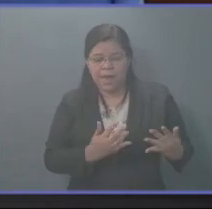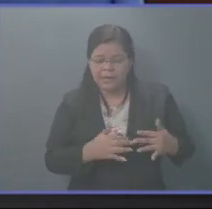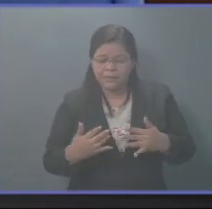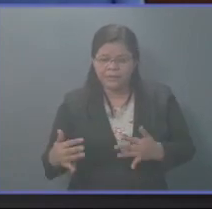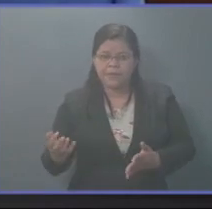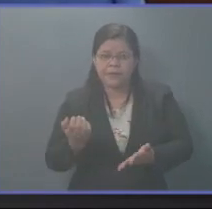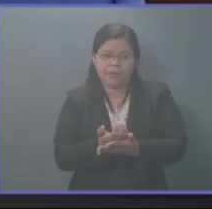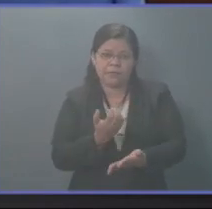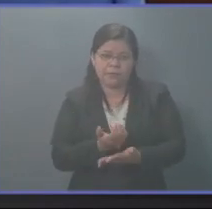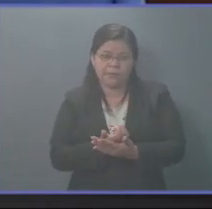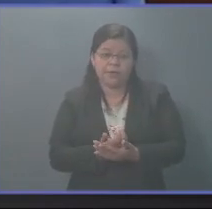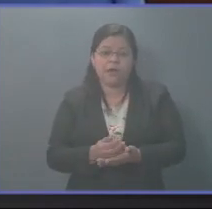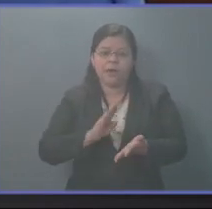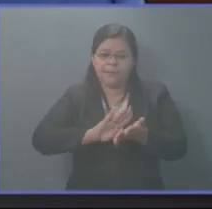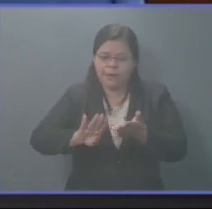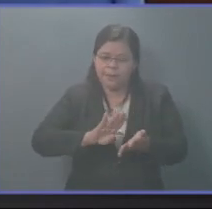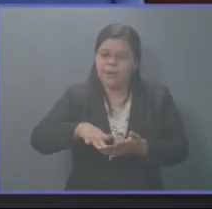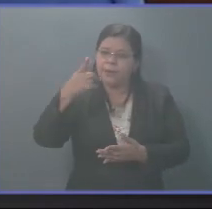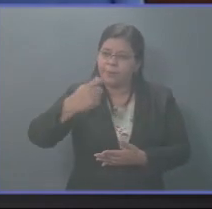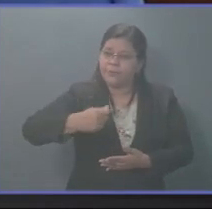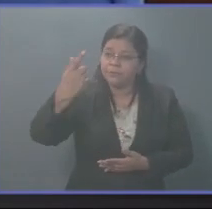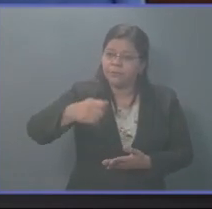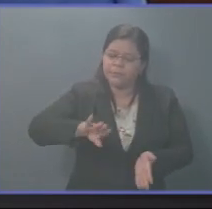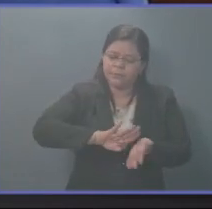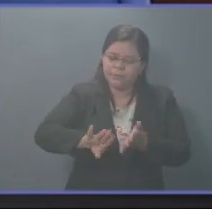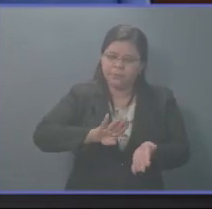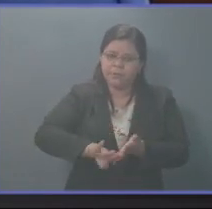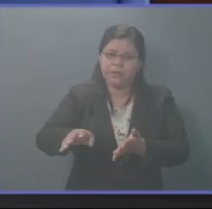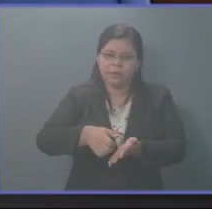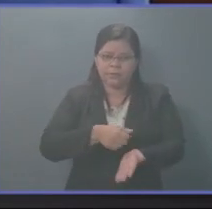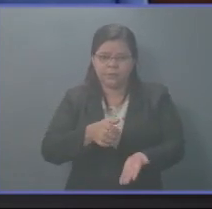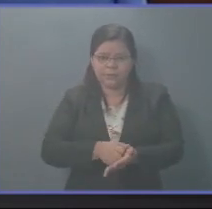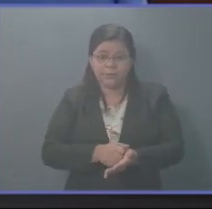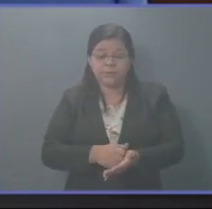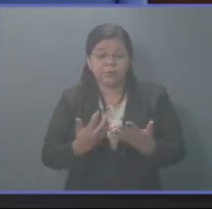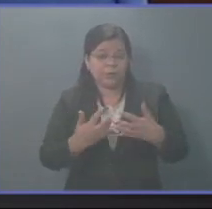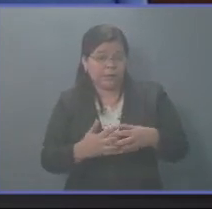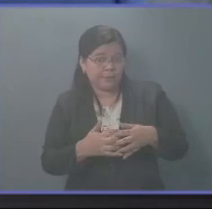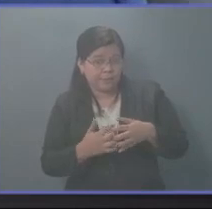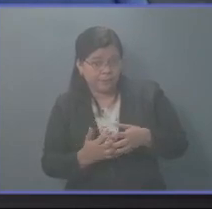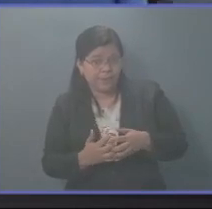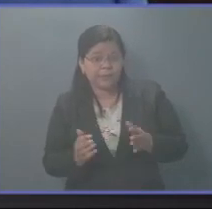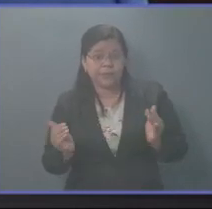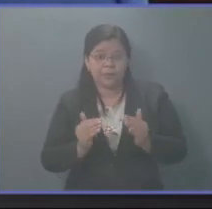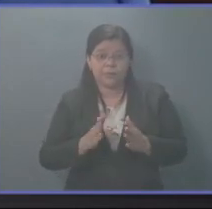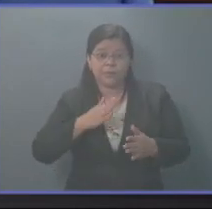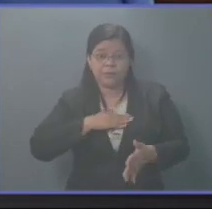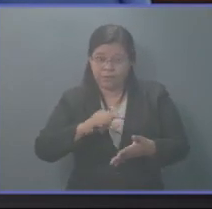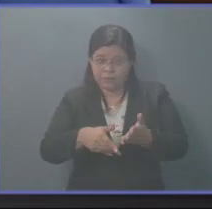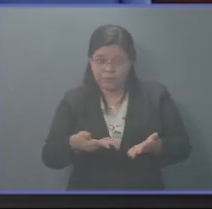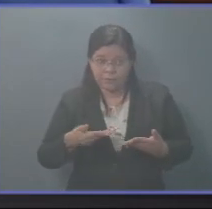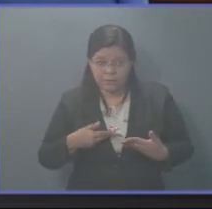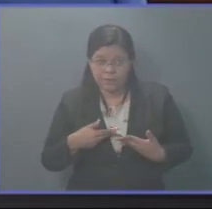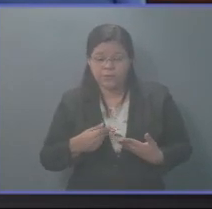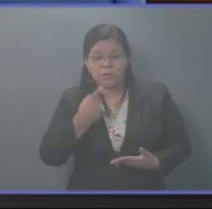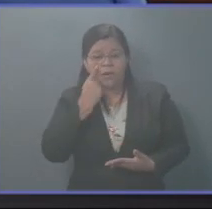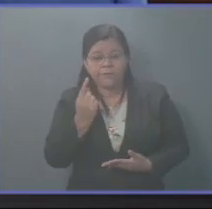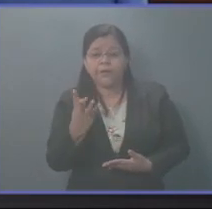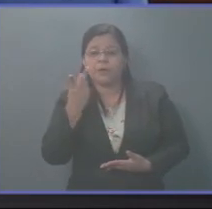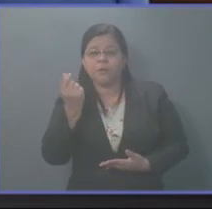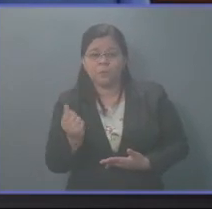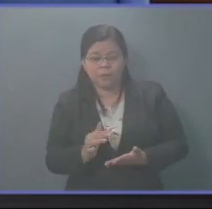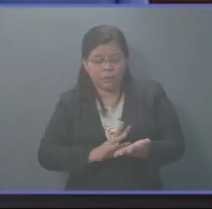económicas, por la que pagarán una cuota mensual en concepto de impuesto. Las empresas financieras tendrán además derecho a deducir las cantidades